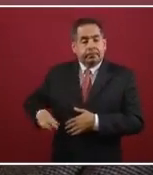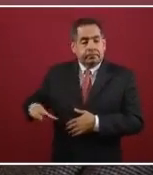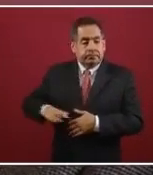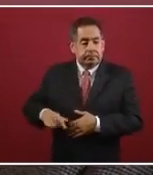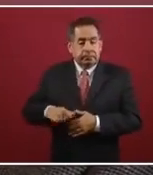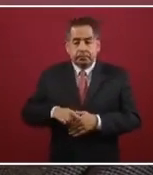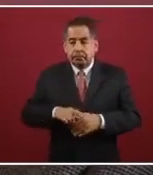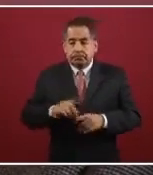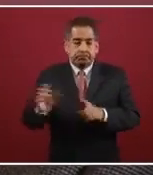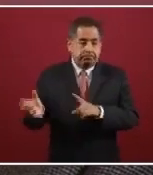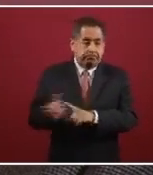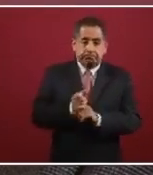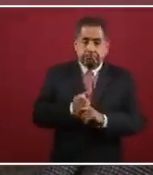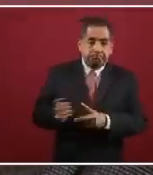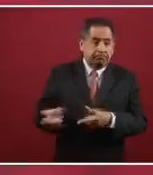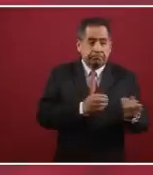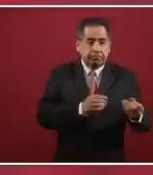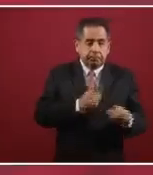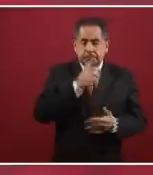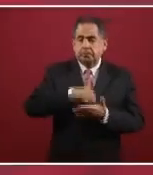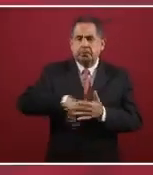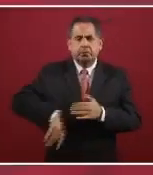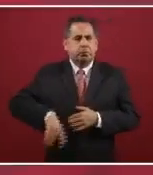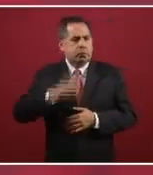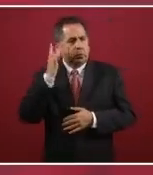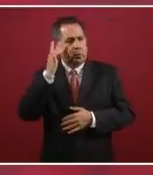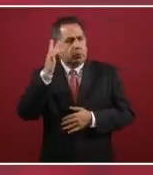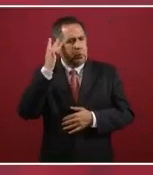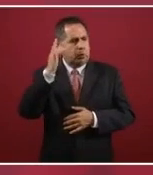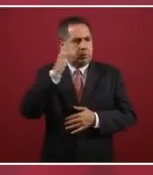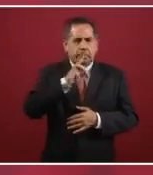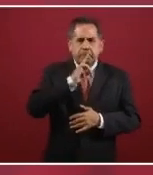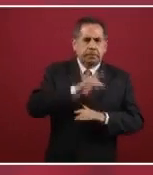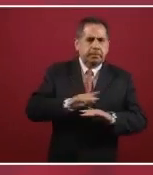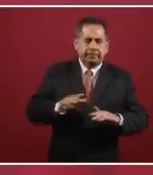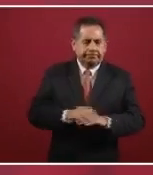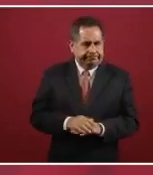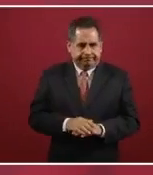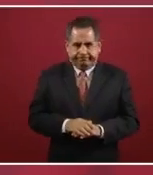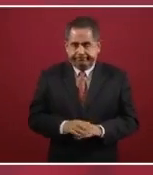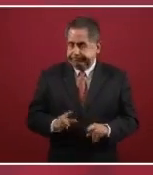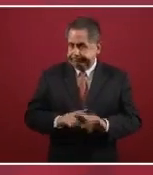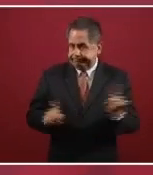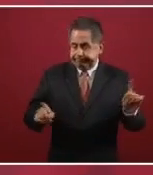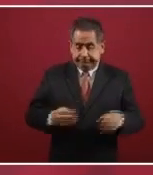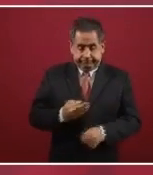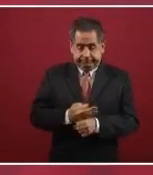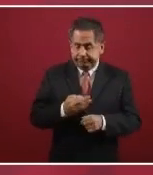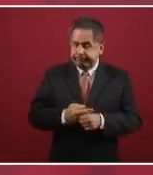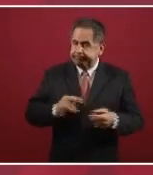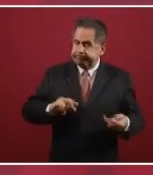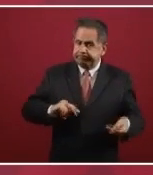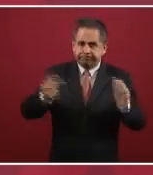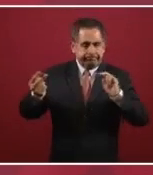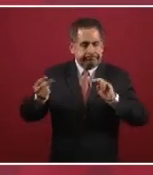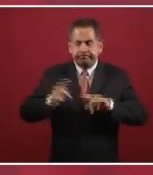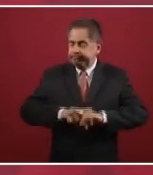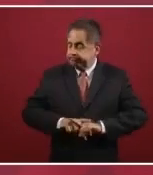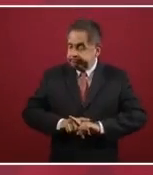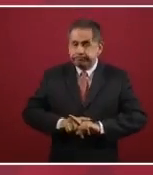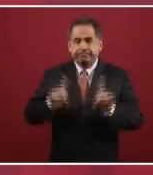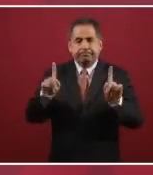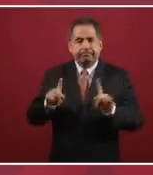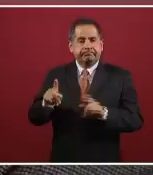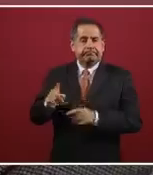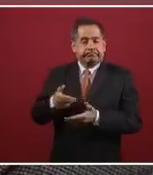y minimizar este fenómeno. Aquí hay un cambio significativo de 180 grados en la política del Estado mexicano,